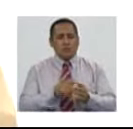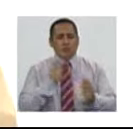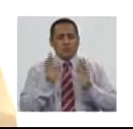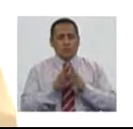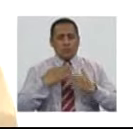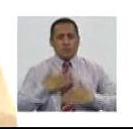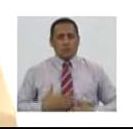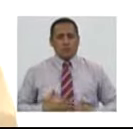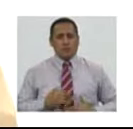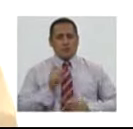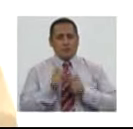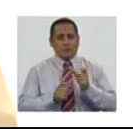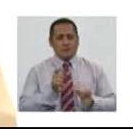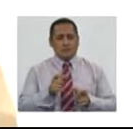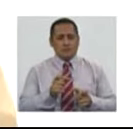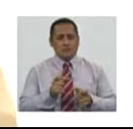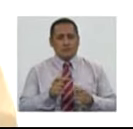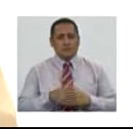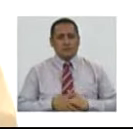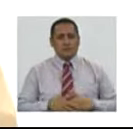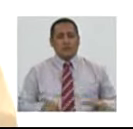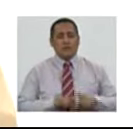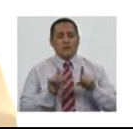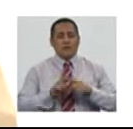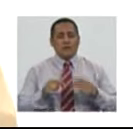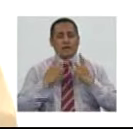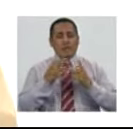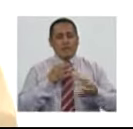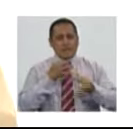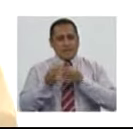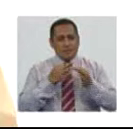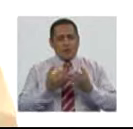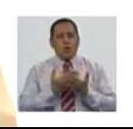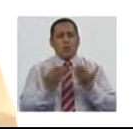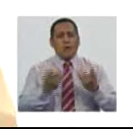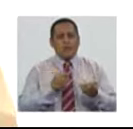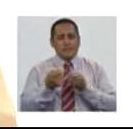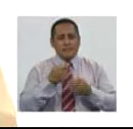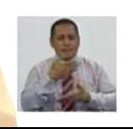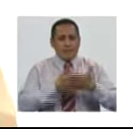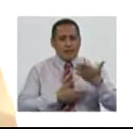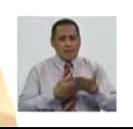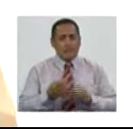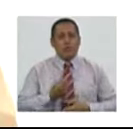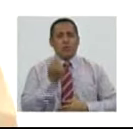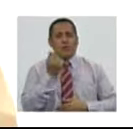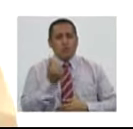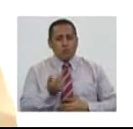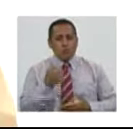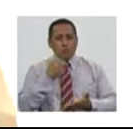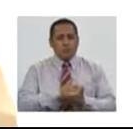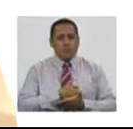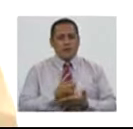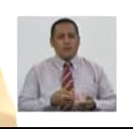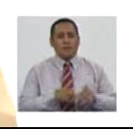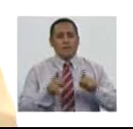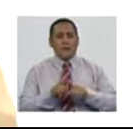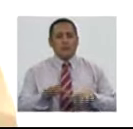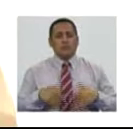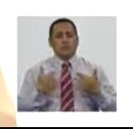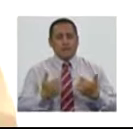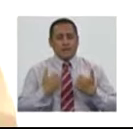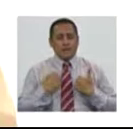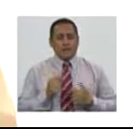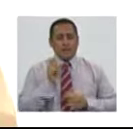acostumbrados a nuestros restos físicos verdad claro y se explica Cuál es el trámite Cuál es el costo también y cuáles son